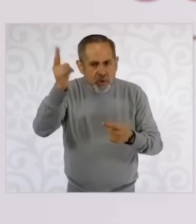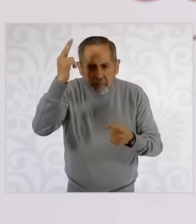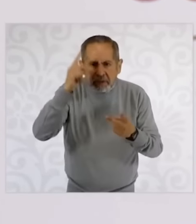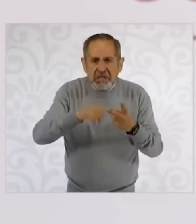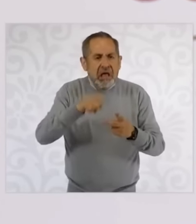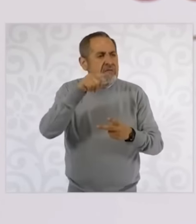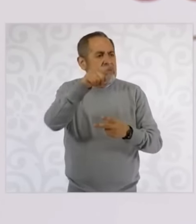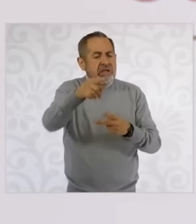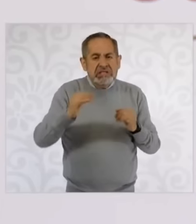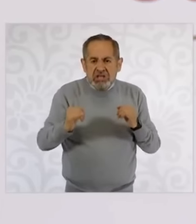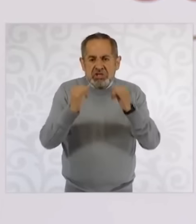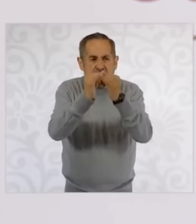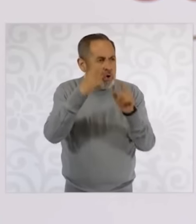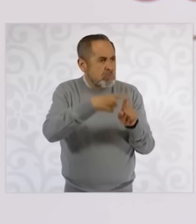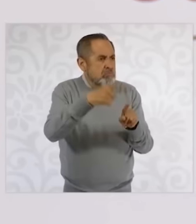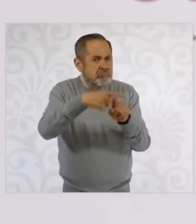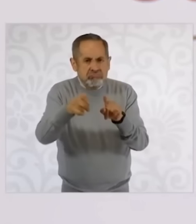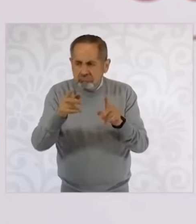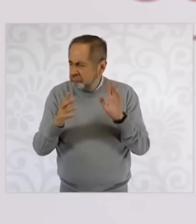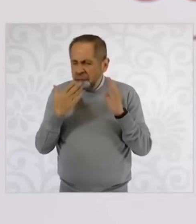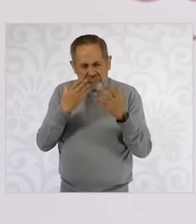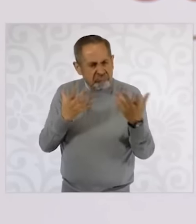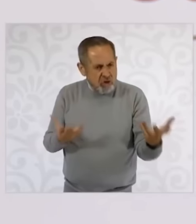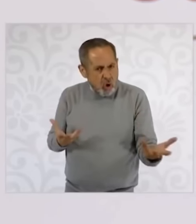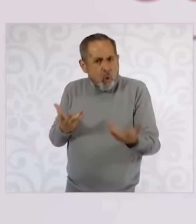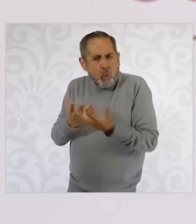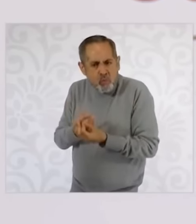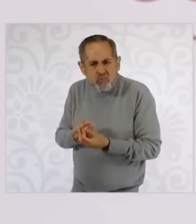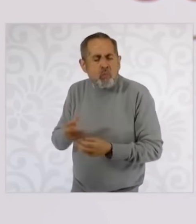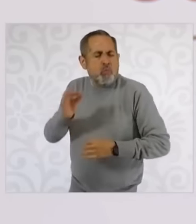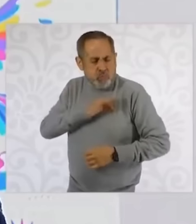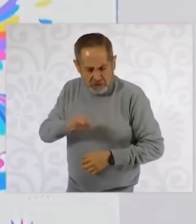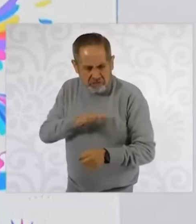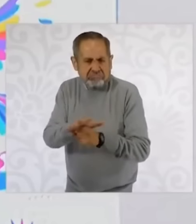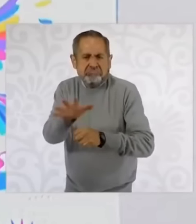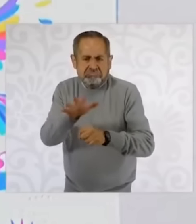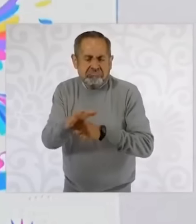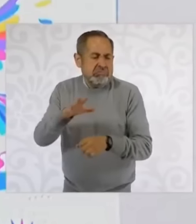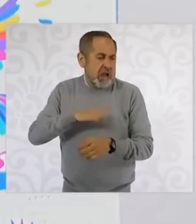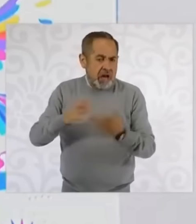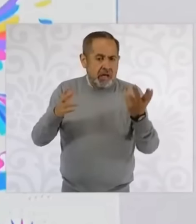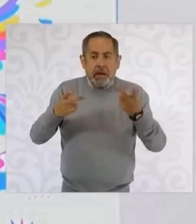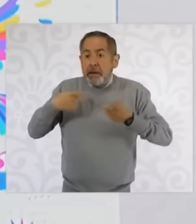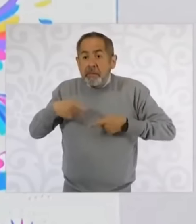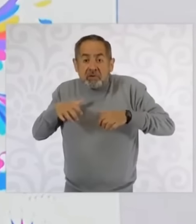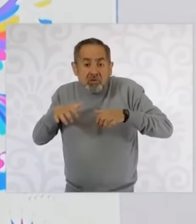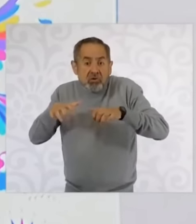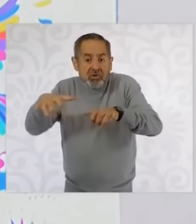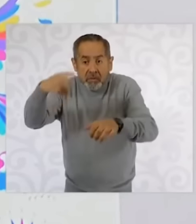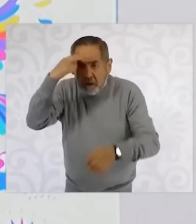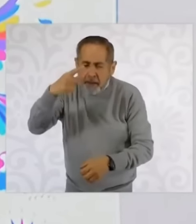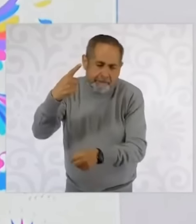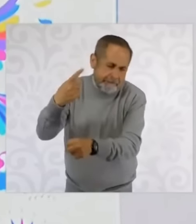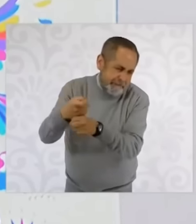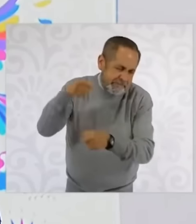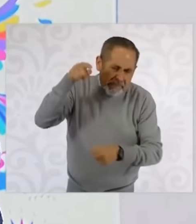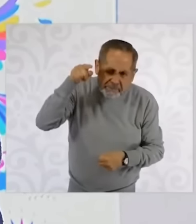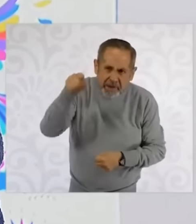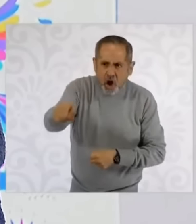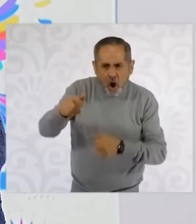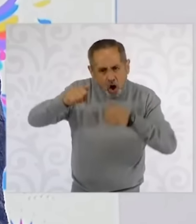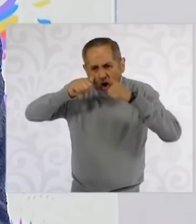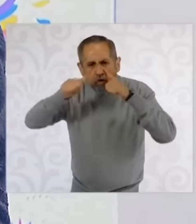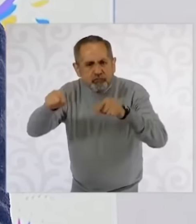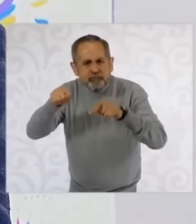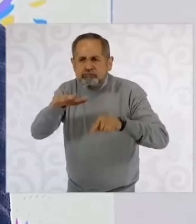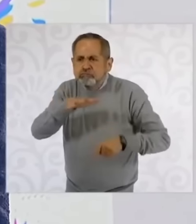como automóviles, y deportaciones masivas de migrantes ilegales. Analistas estiman que el gobierno de Sheinbaum deberá maniobrar con cuidado ahora que